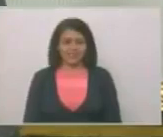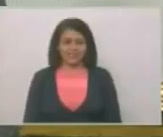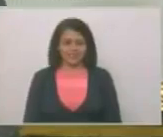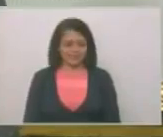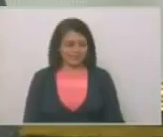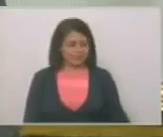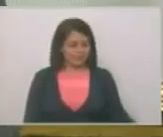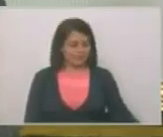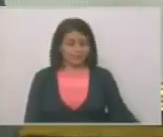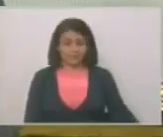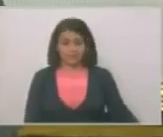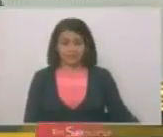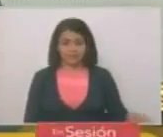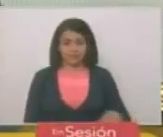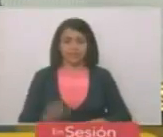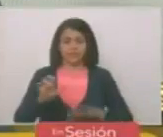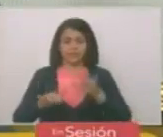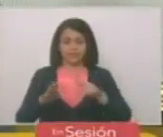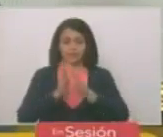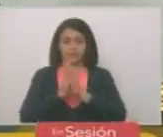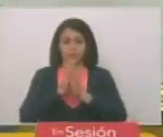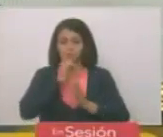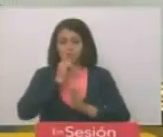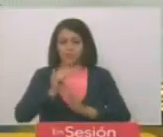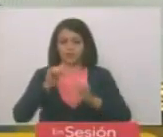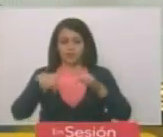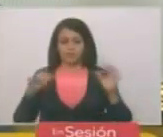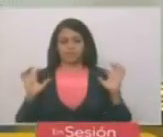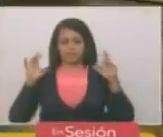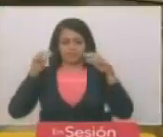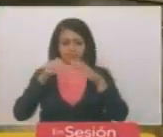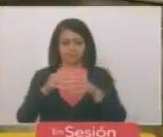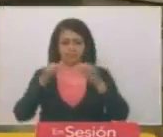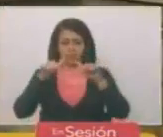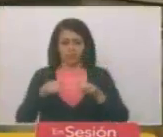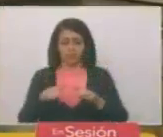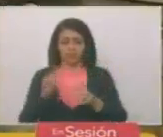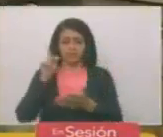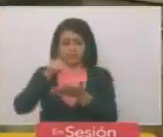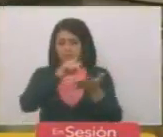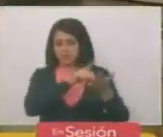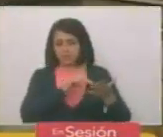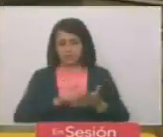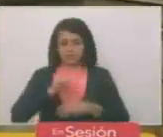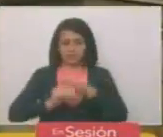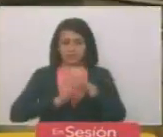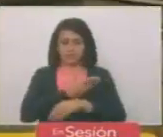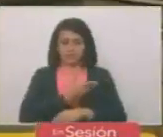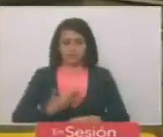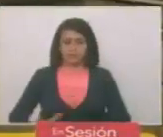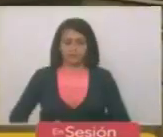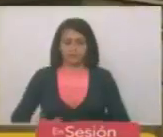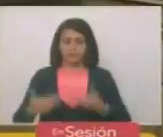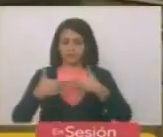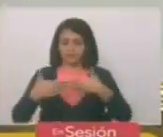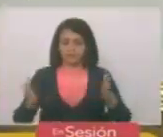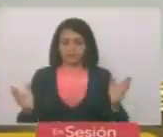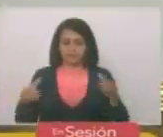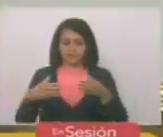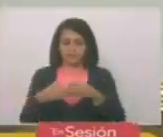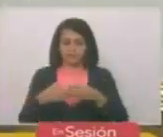Ciudadana secretaria, por favor, sírvase a informar si hay quórum. Hay quórum, ciudadano presidente. Se abre la